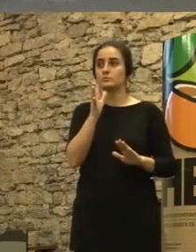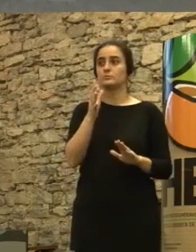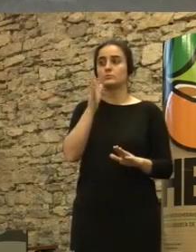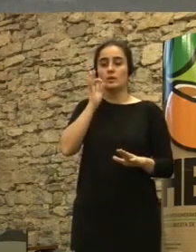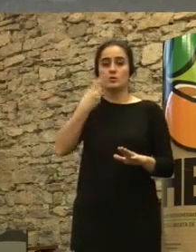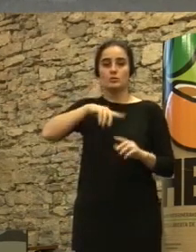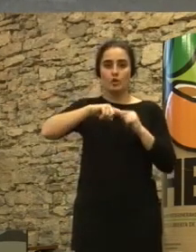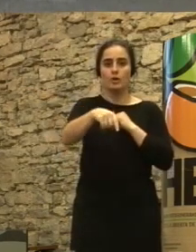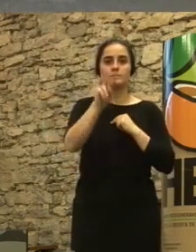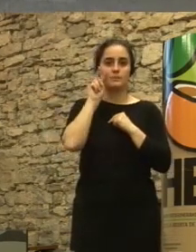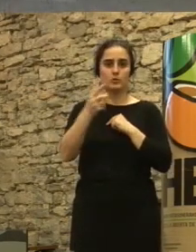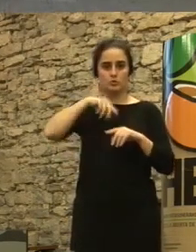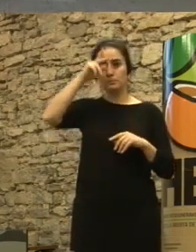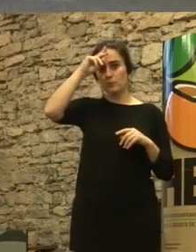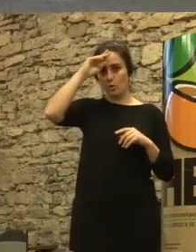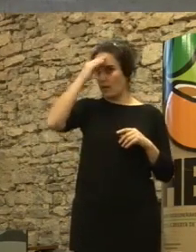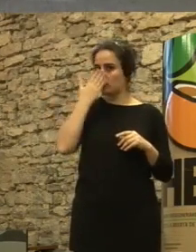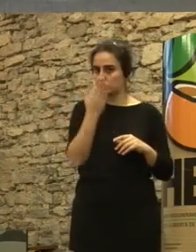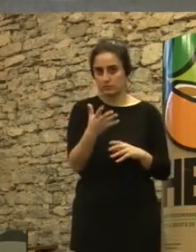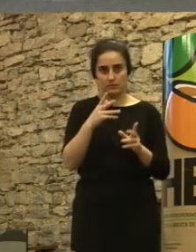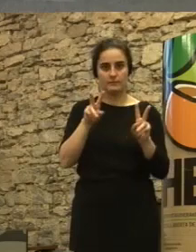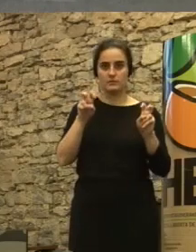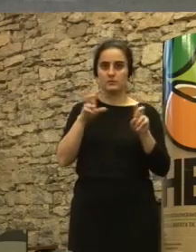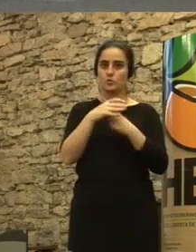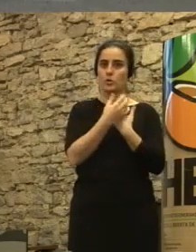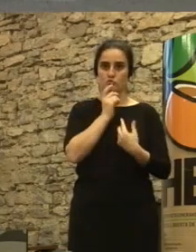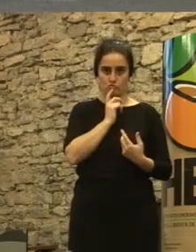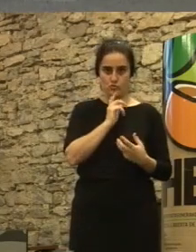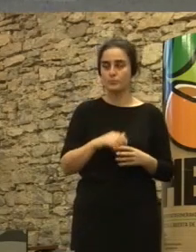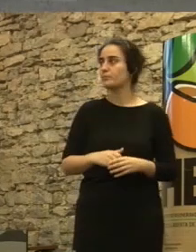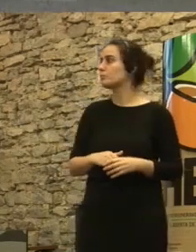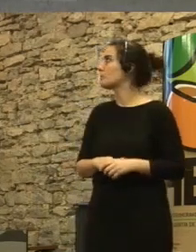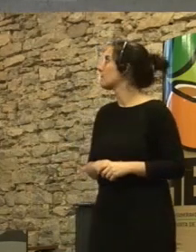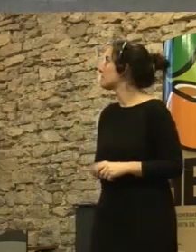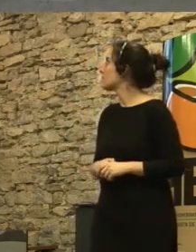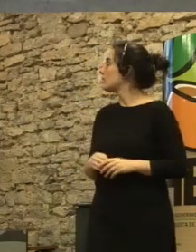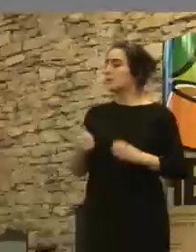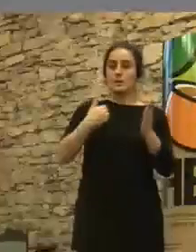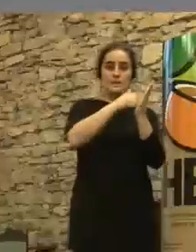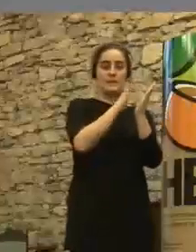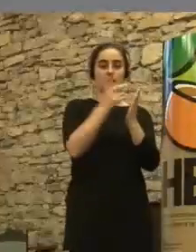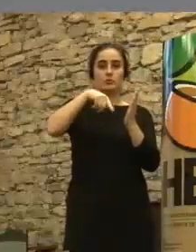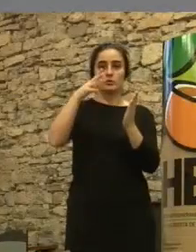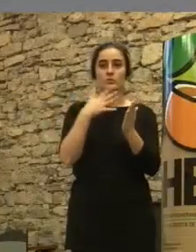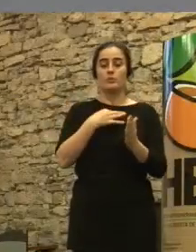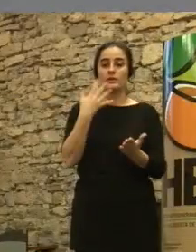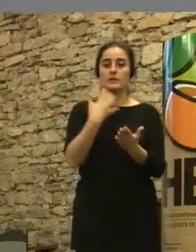nosotros que lo vemos todos los días estamos realmente preocupados de todo lo que está pasando. Esta es un poco una pegatinita que tenemos por ahí, la podéis descargar y pone,